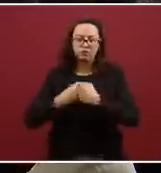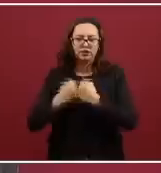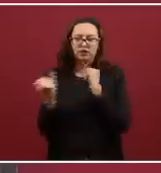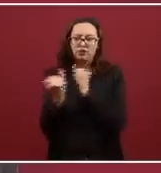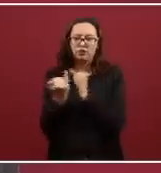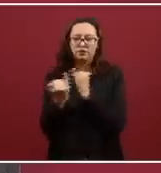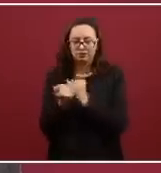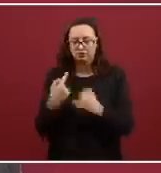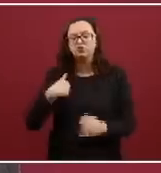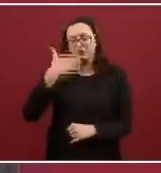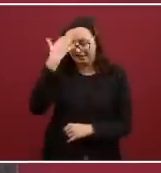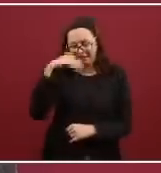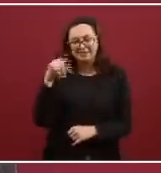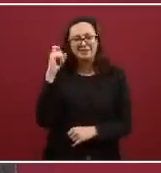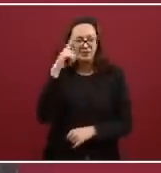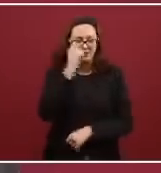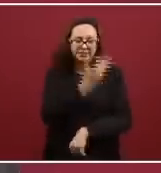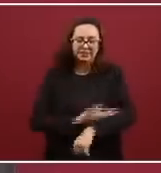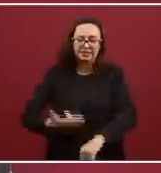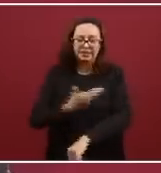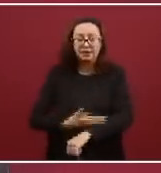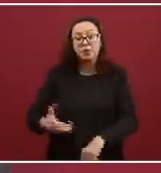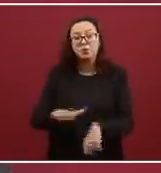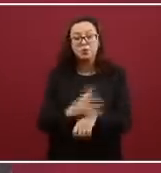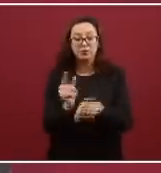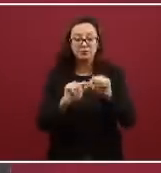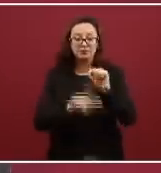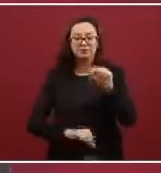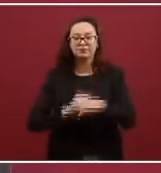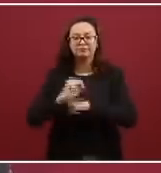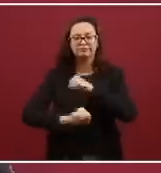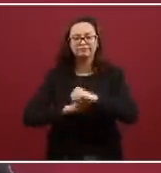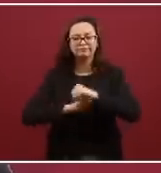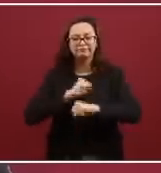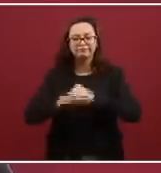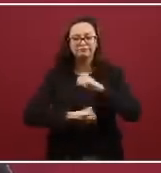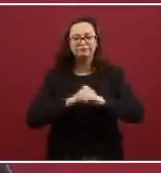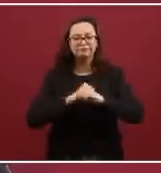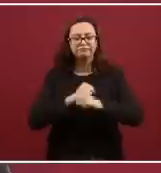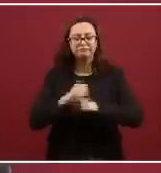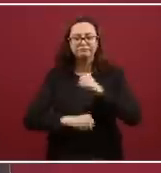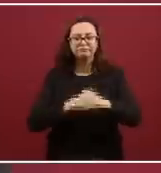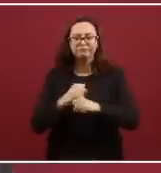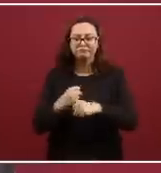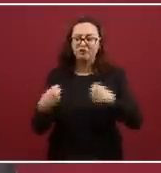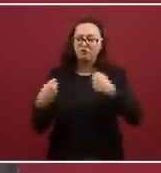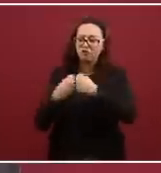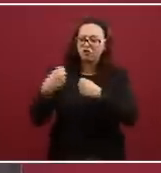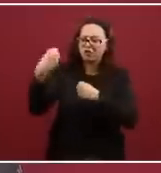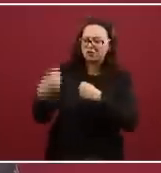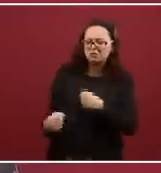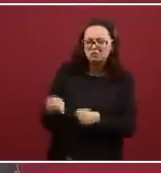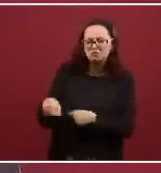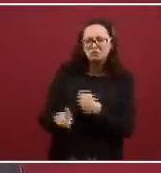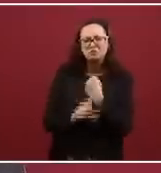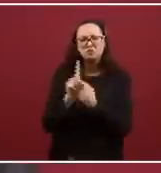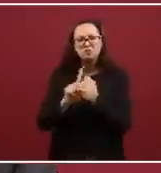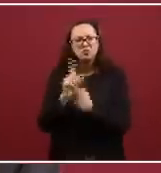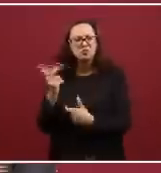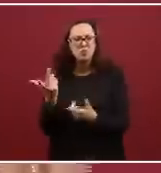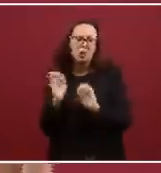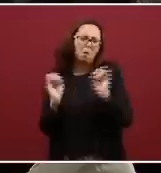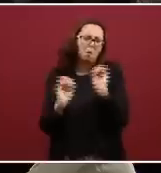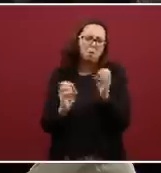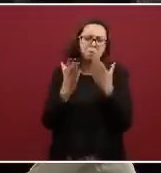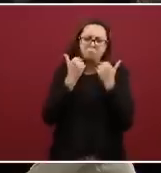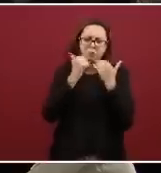organizarlo porque méxico durante muchos años no considero que la frontera sur fuese una prioridad en muchos